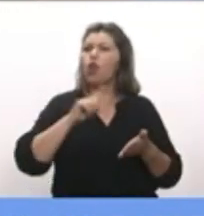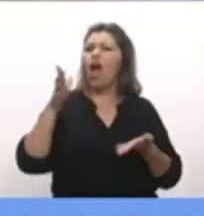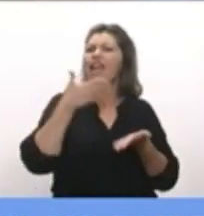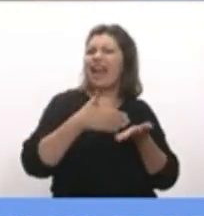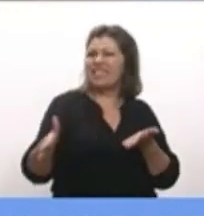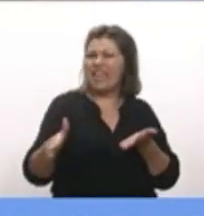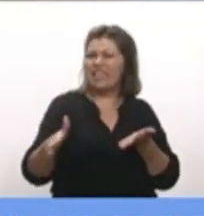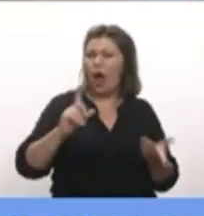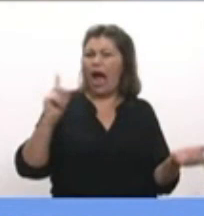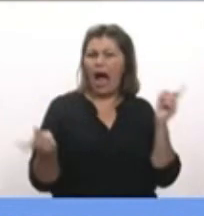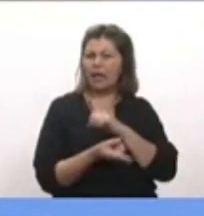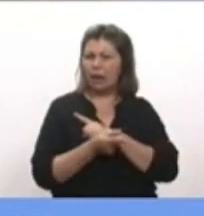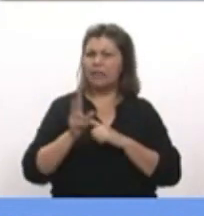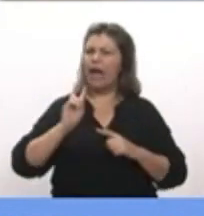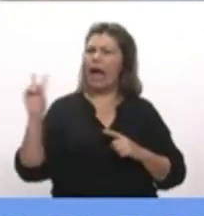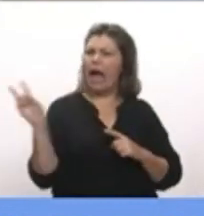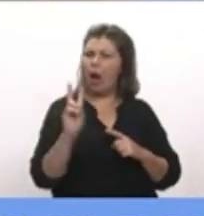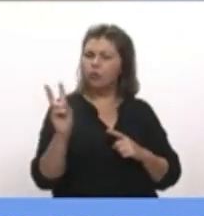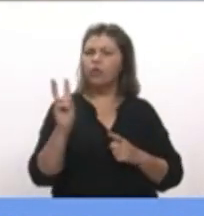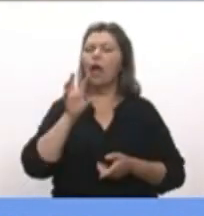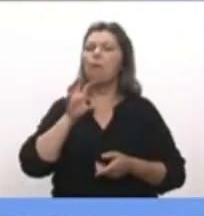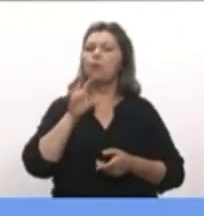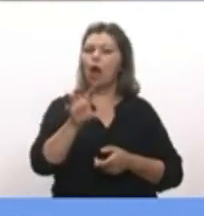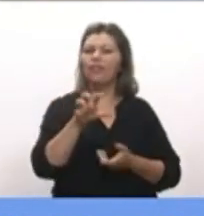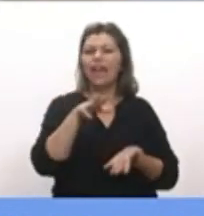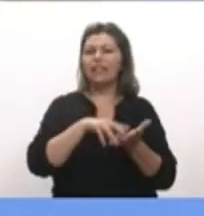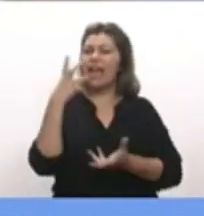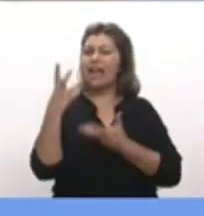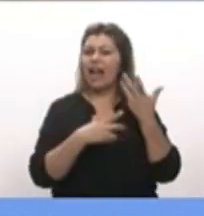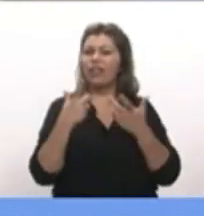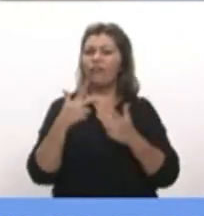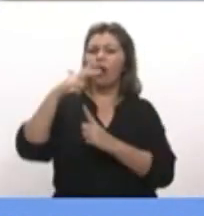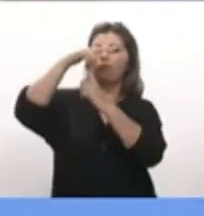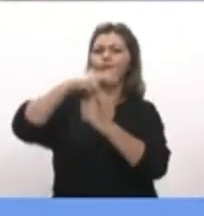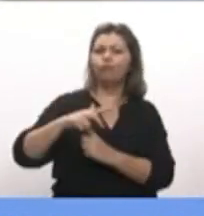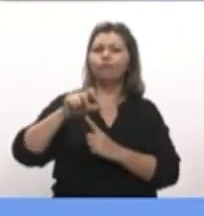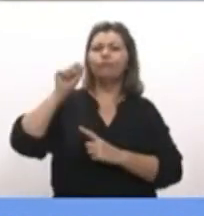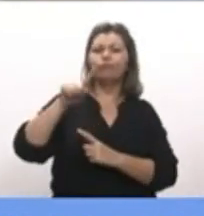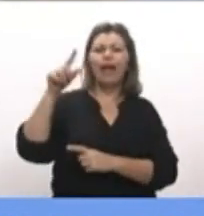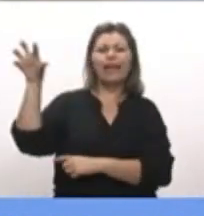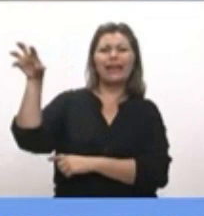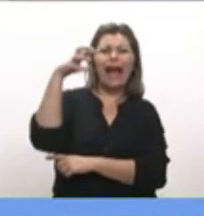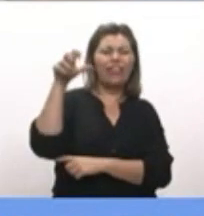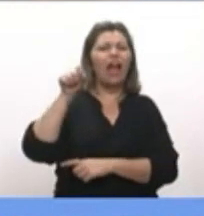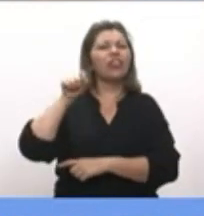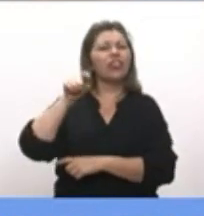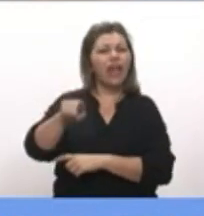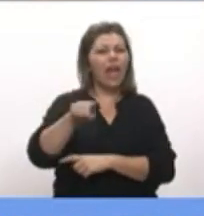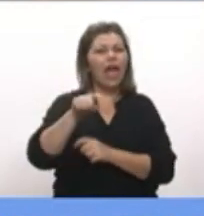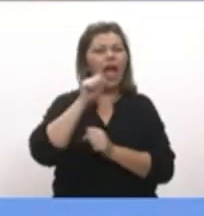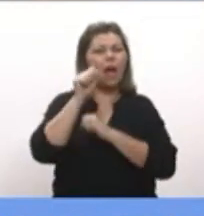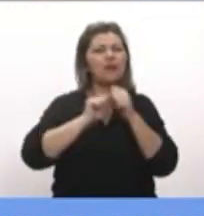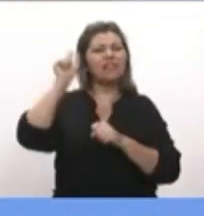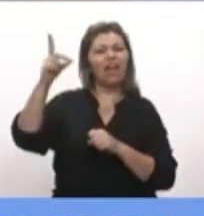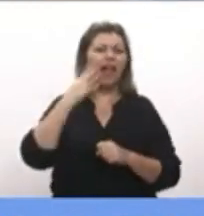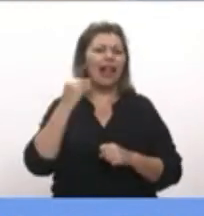Tierra del Fuego, en el medio de la provincia de Tierra del Fuego, se instalara un radar de una compañía inglesa. Entonces me parece que antes de manifestarse